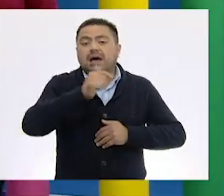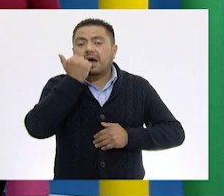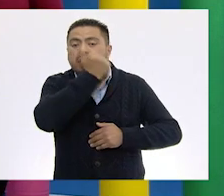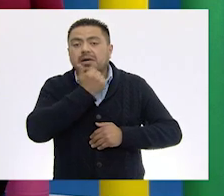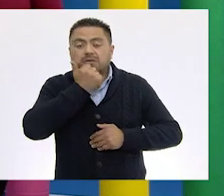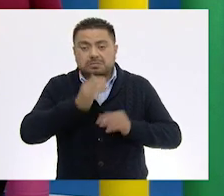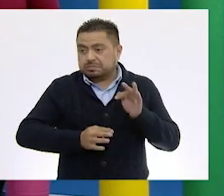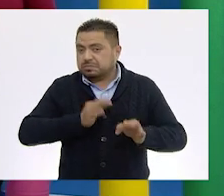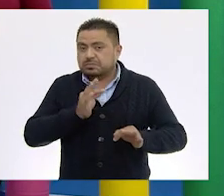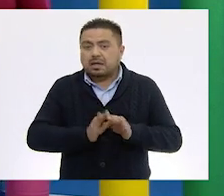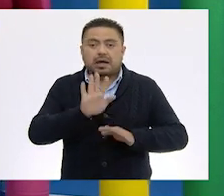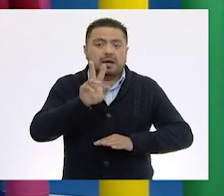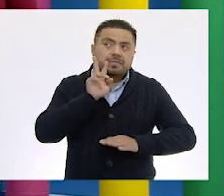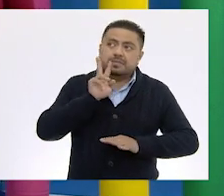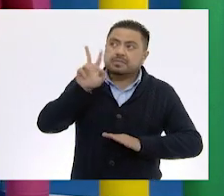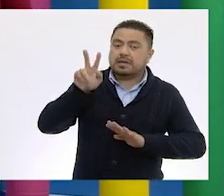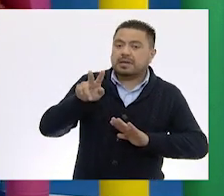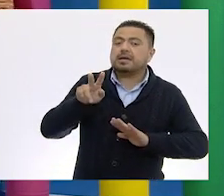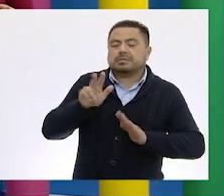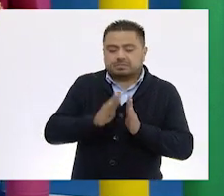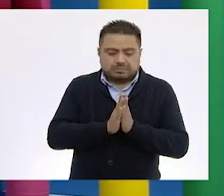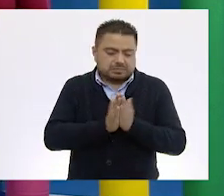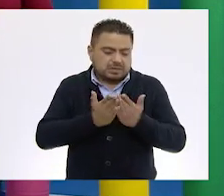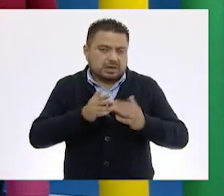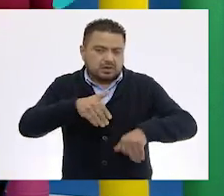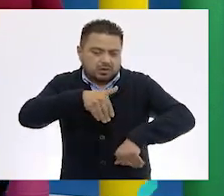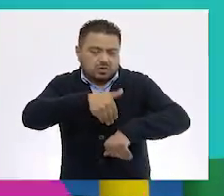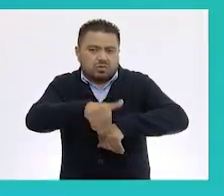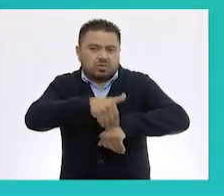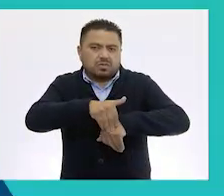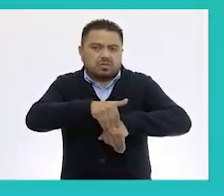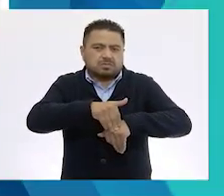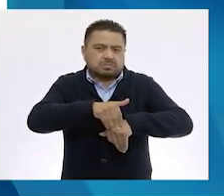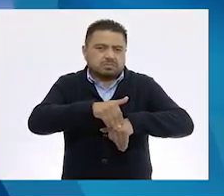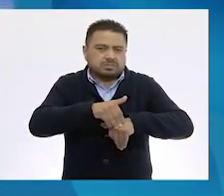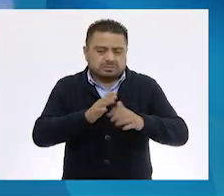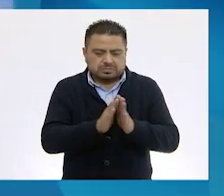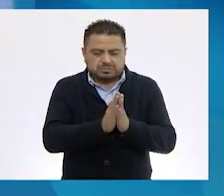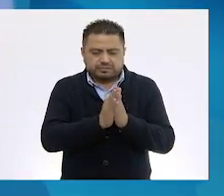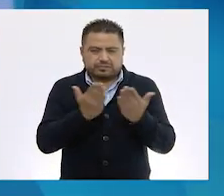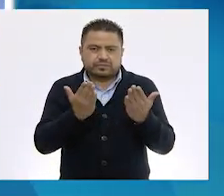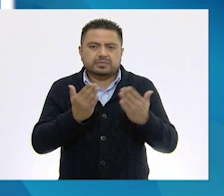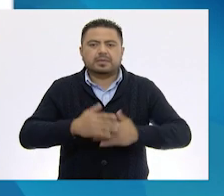listos? Pues veamos las siguientes páginas de nuestro libro de texto.